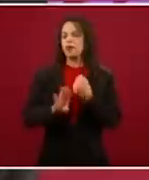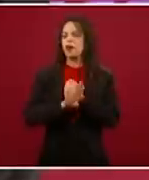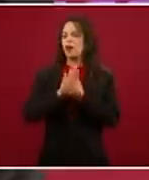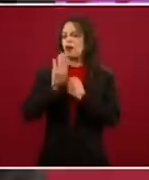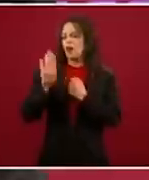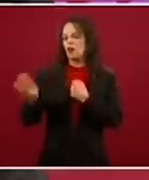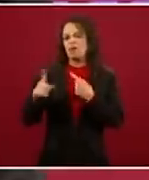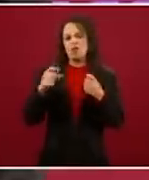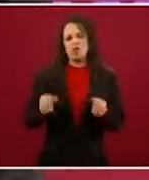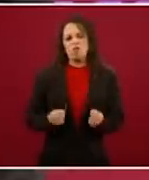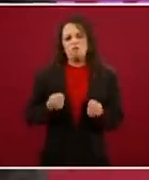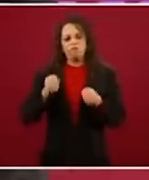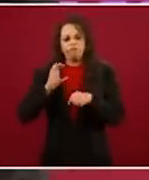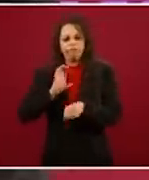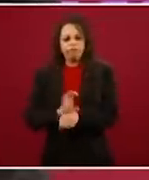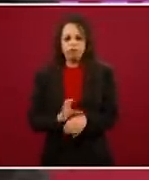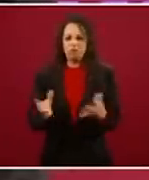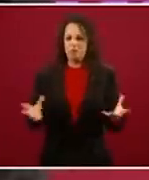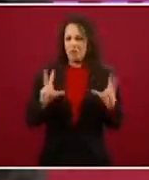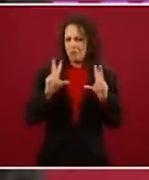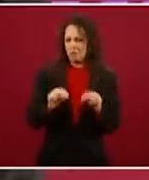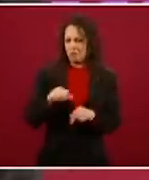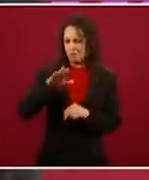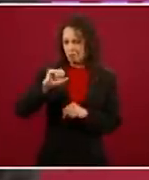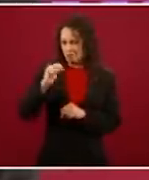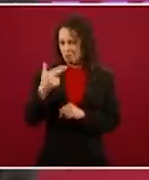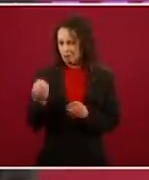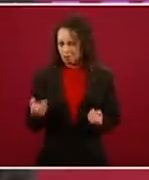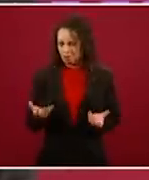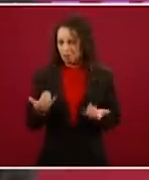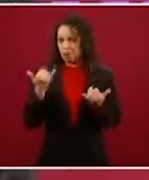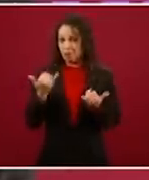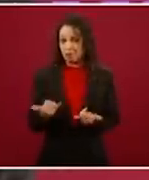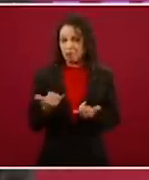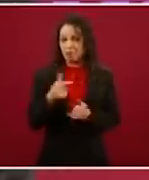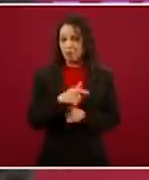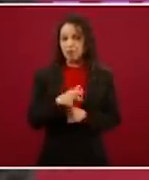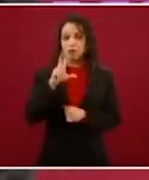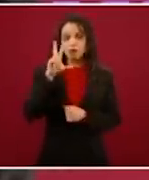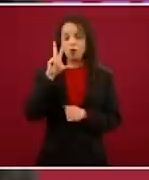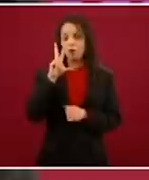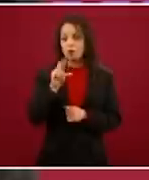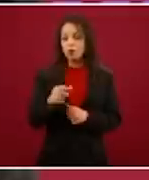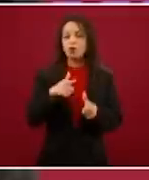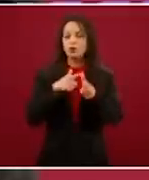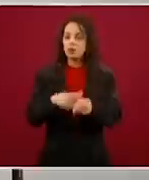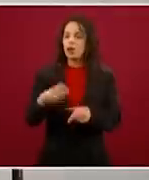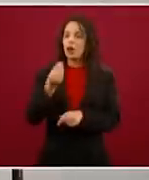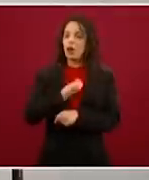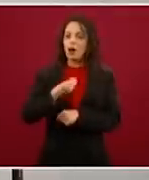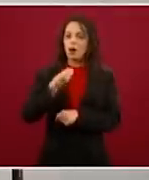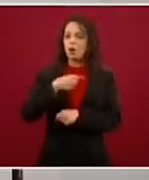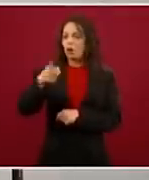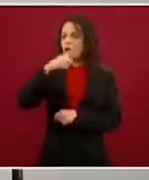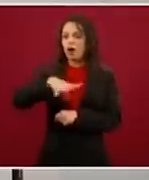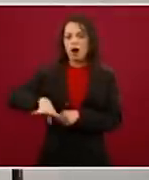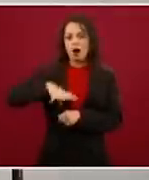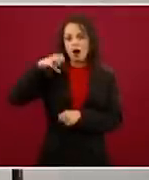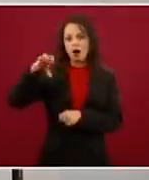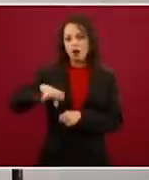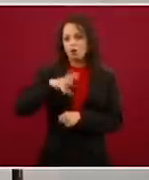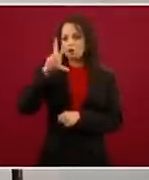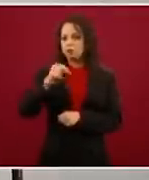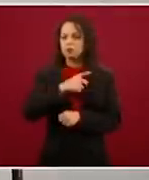pero sobre todo no permitir la impunidad. ¿Cómo nos van